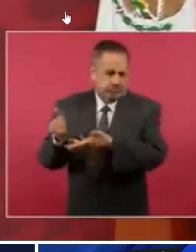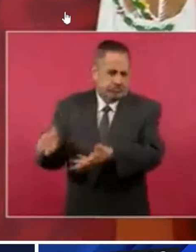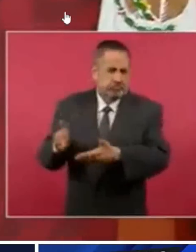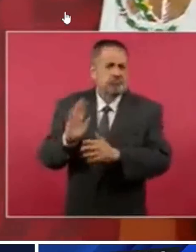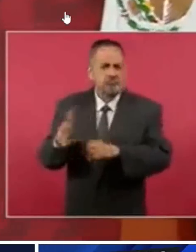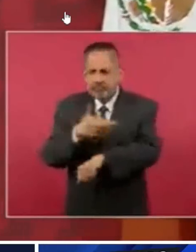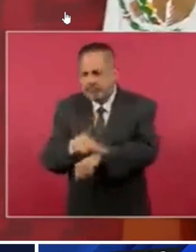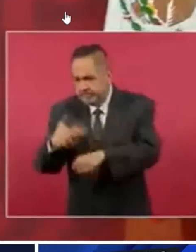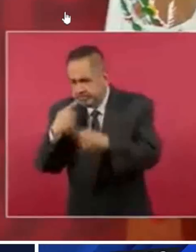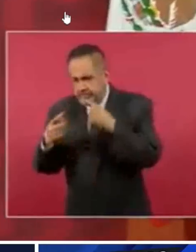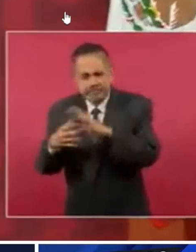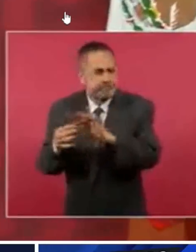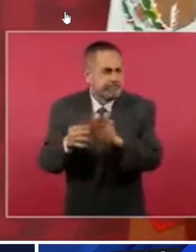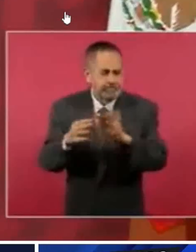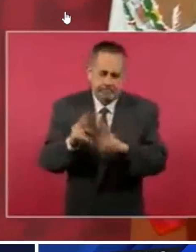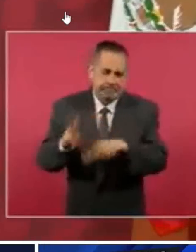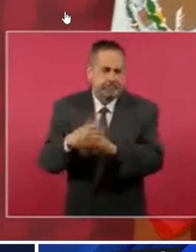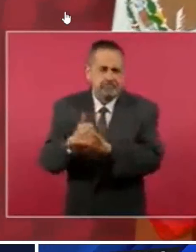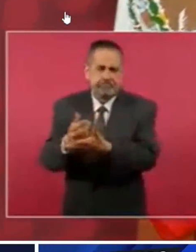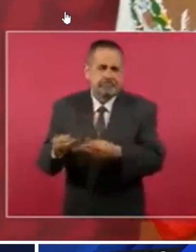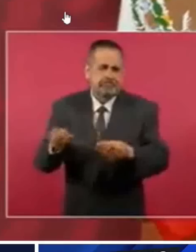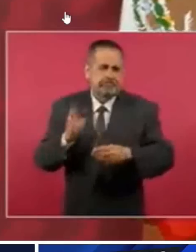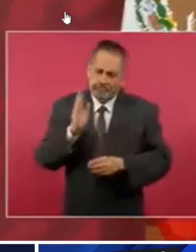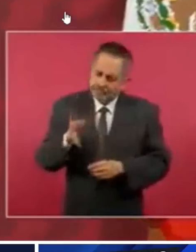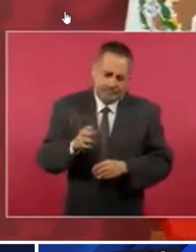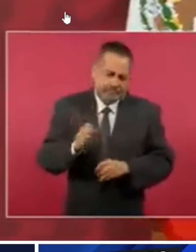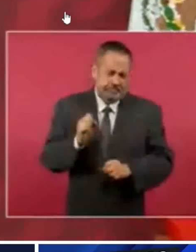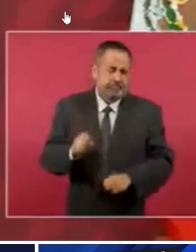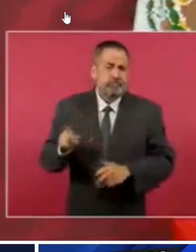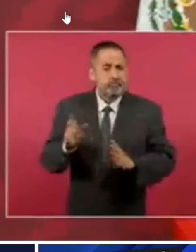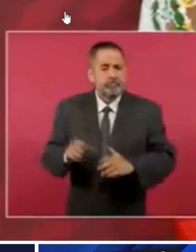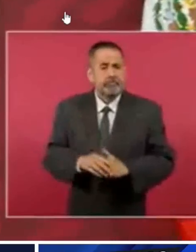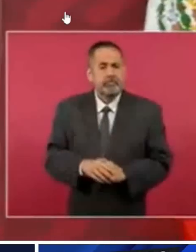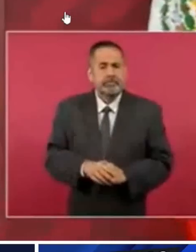ya está viendo este asunto o